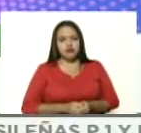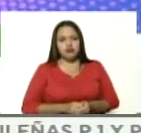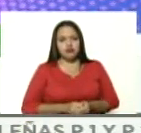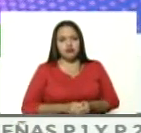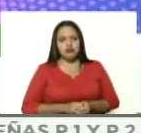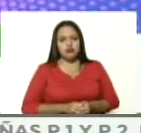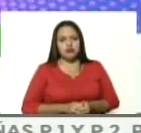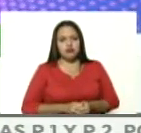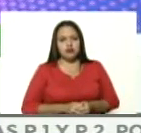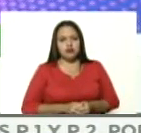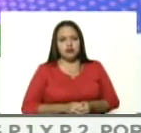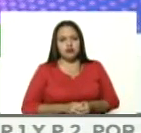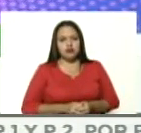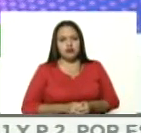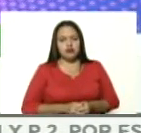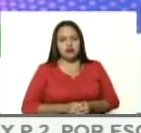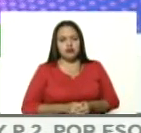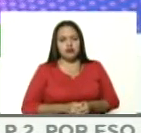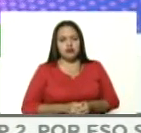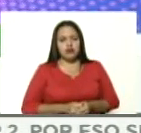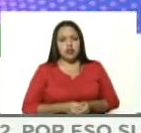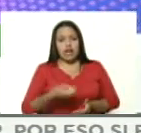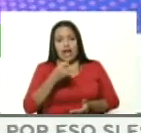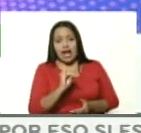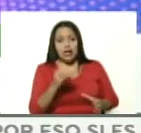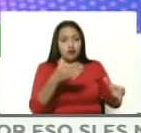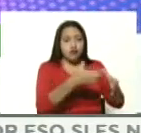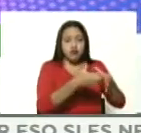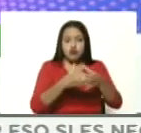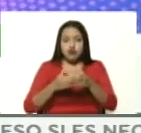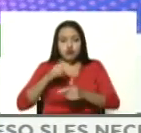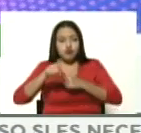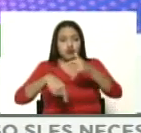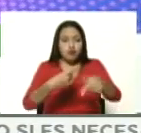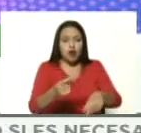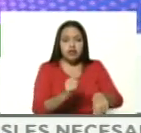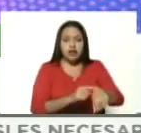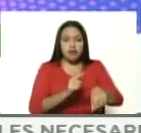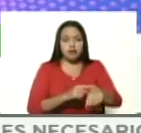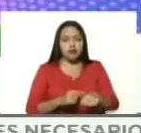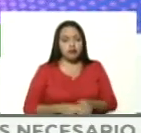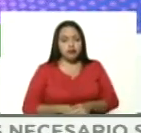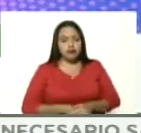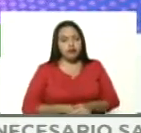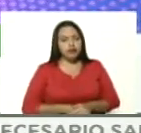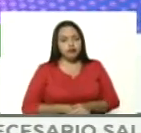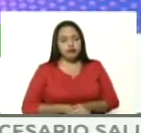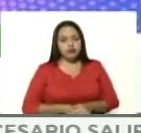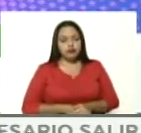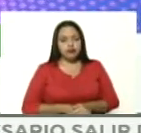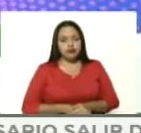Ha habido cumbres durante todos estos tiempos.